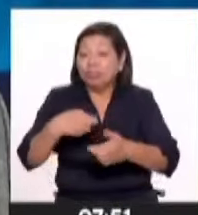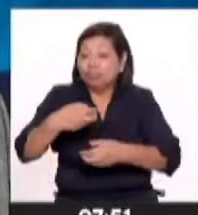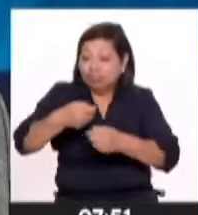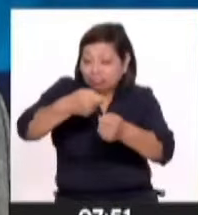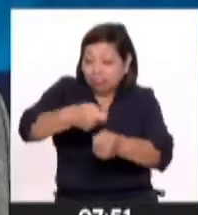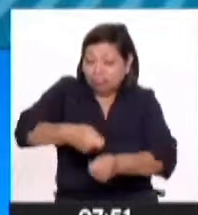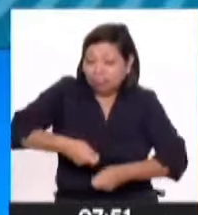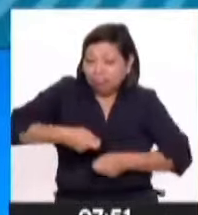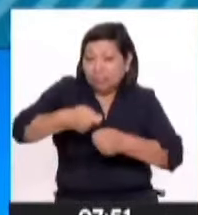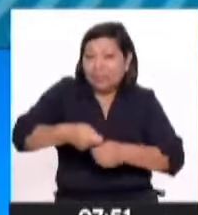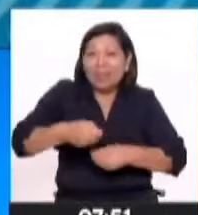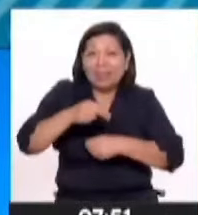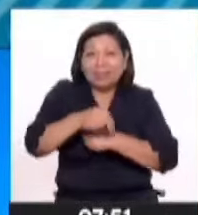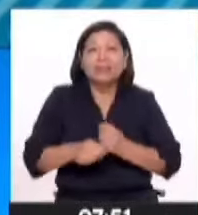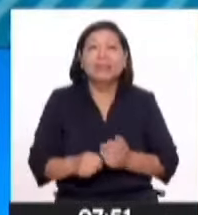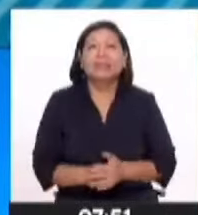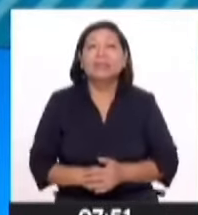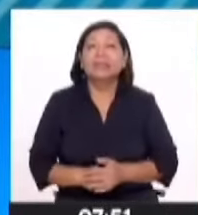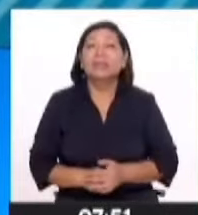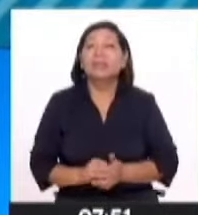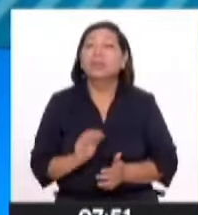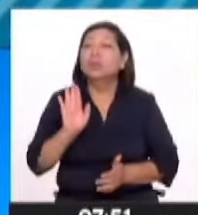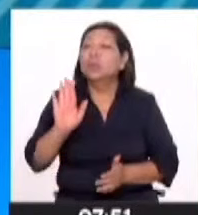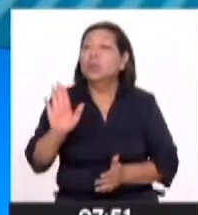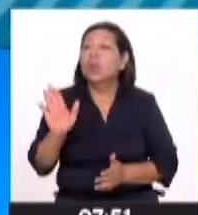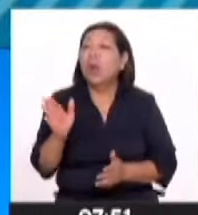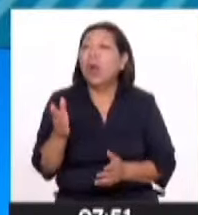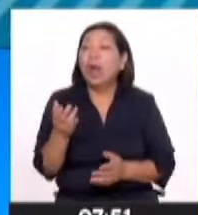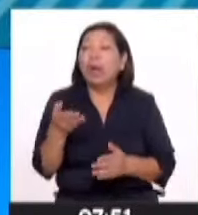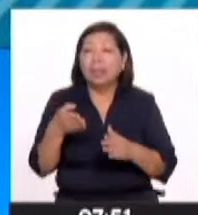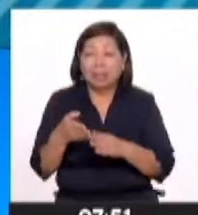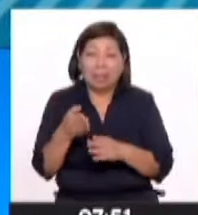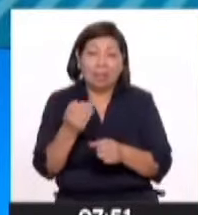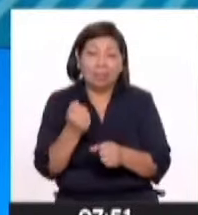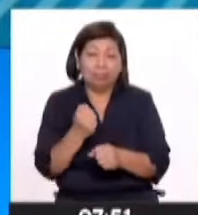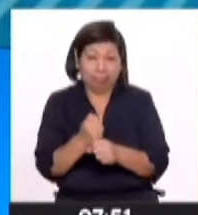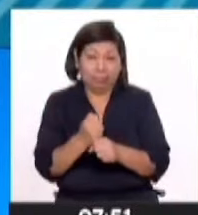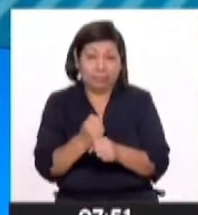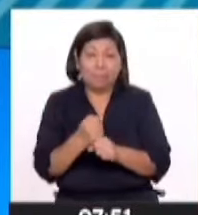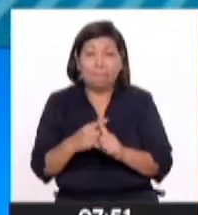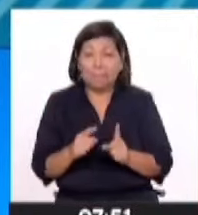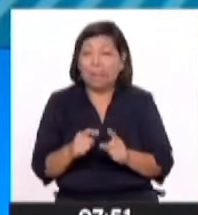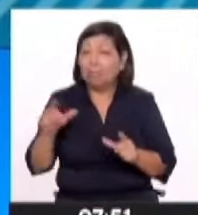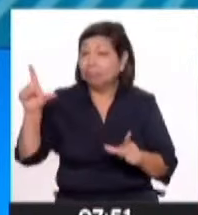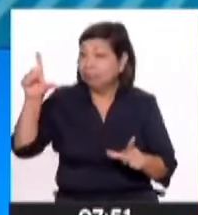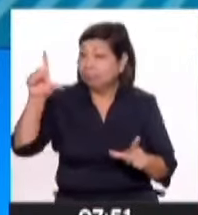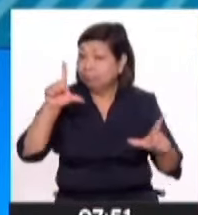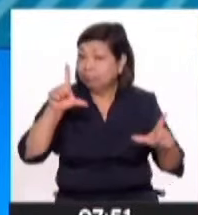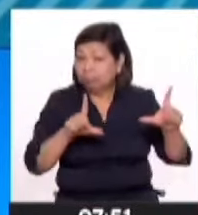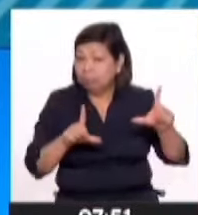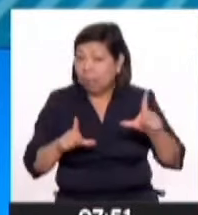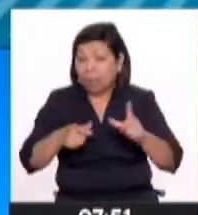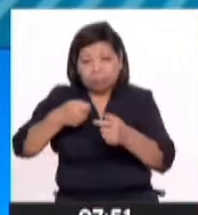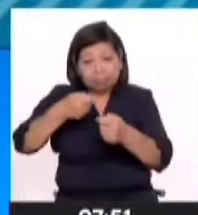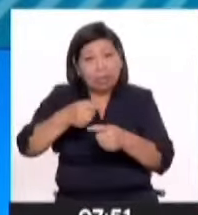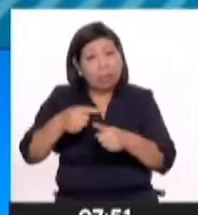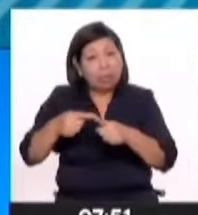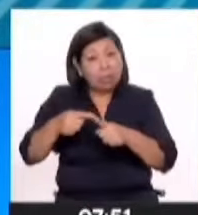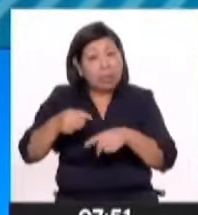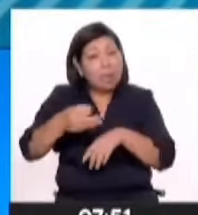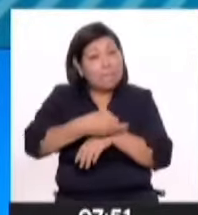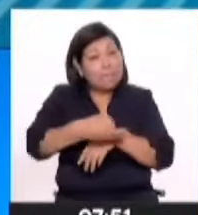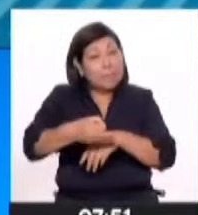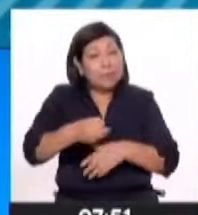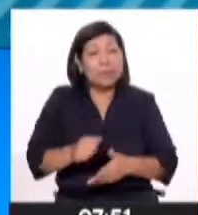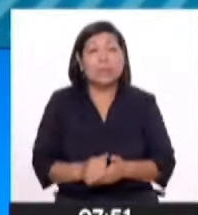nacional. Desde la institución que usted forma parte, se están implementando laboratorios agrarios en diversas regiones del